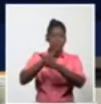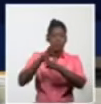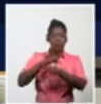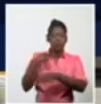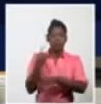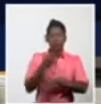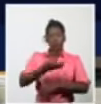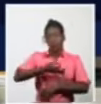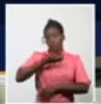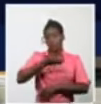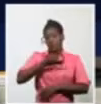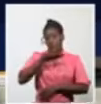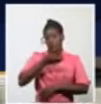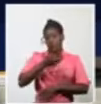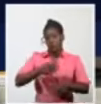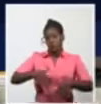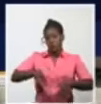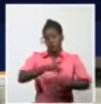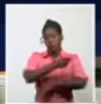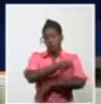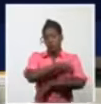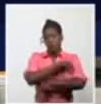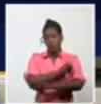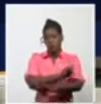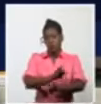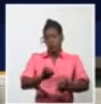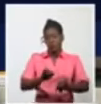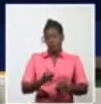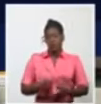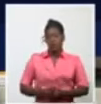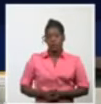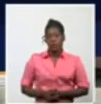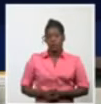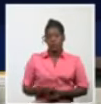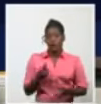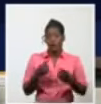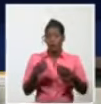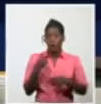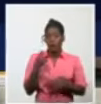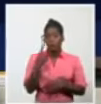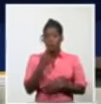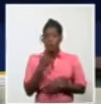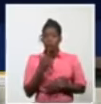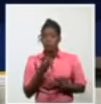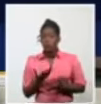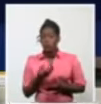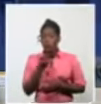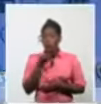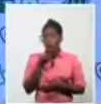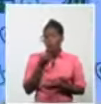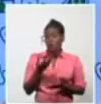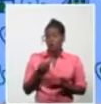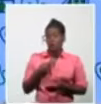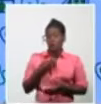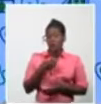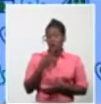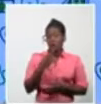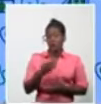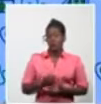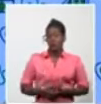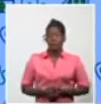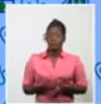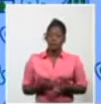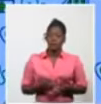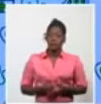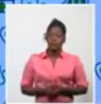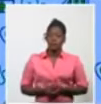brindamos hoy a nuestra población. Las preguntas que puedan tener por ahí. Por supuesto, doctor, comenzamos entonces la ronda